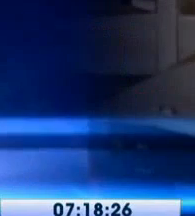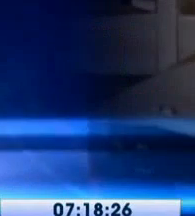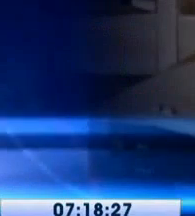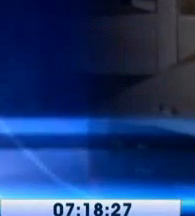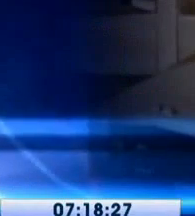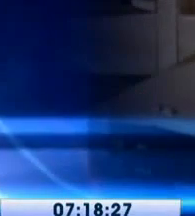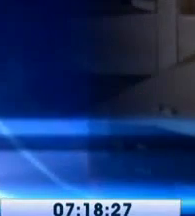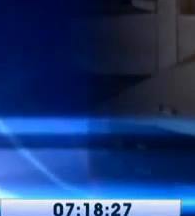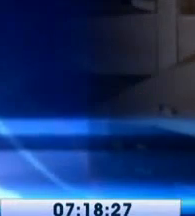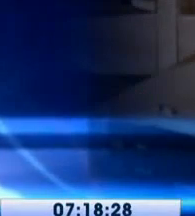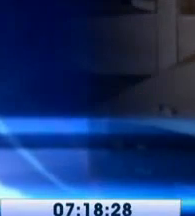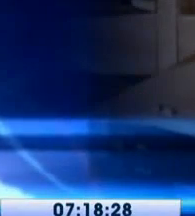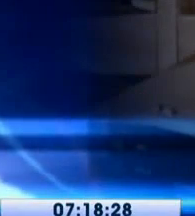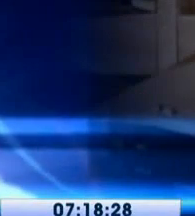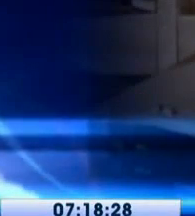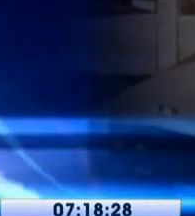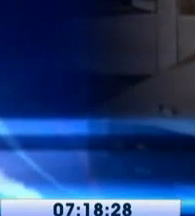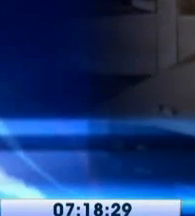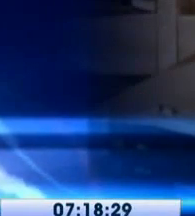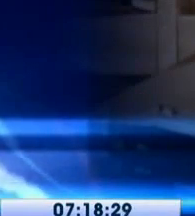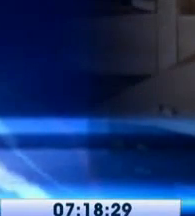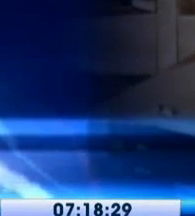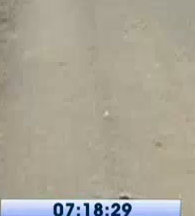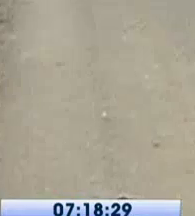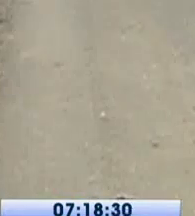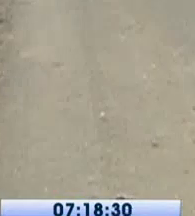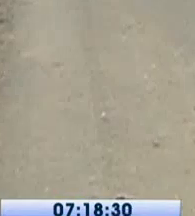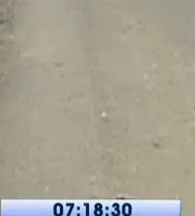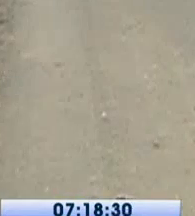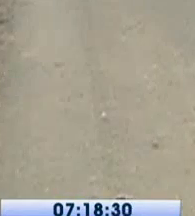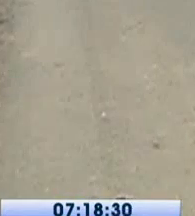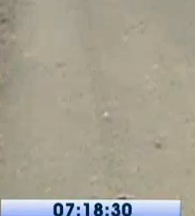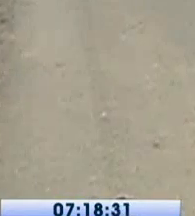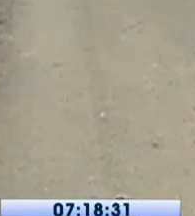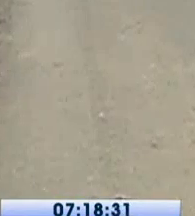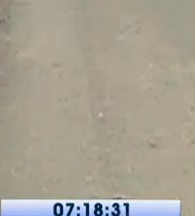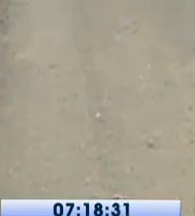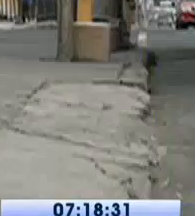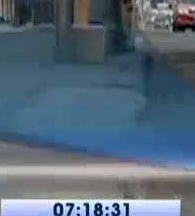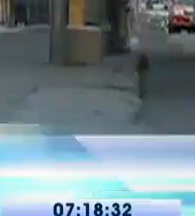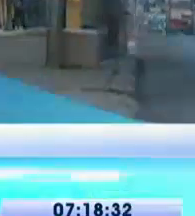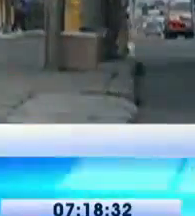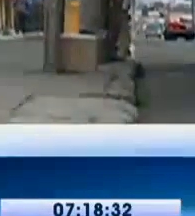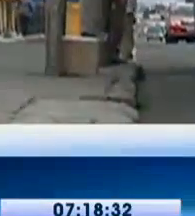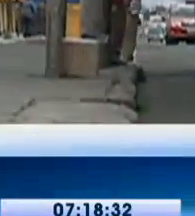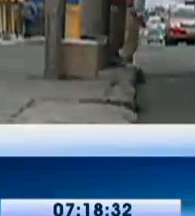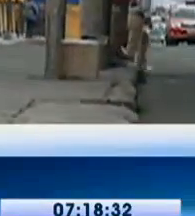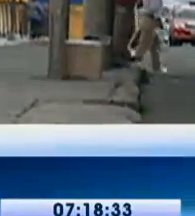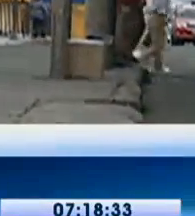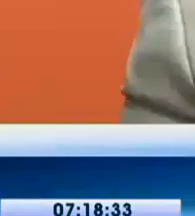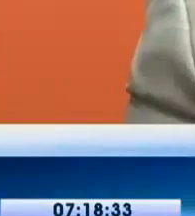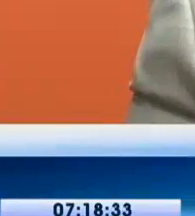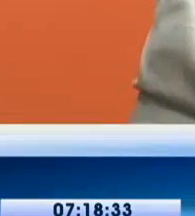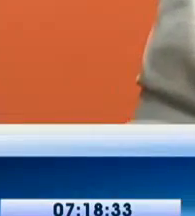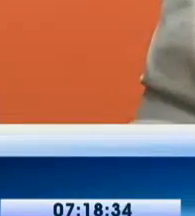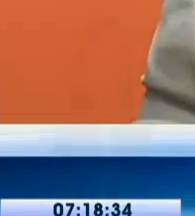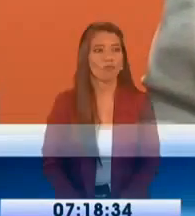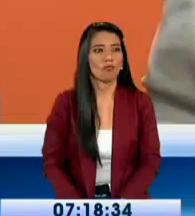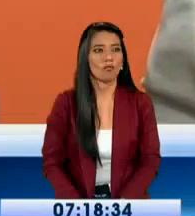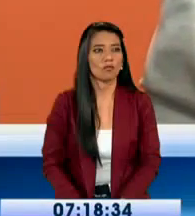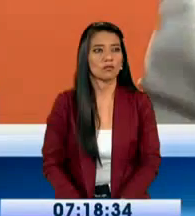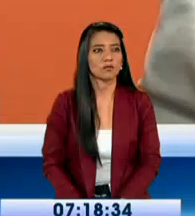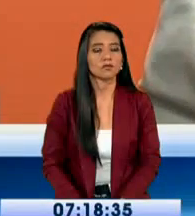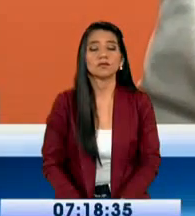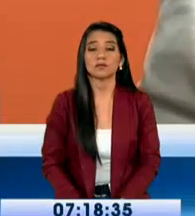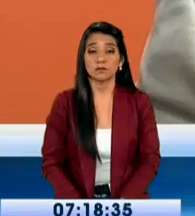59.279 fueron las personas sancionadas por fotomultas y el parque automotor aumentó con 38.000 vehículos. La disminución, gracias a